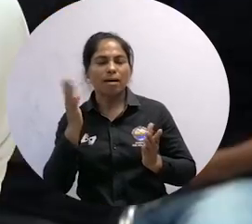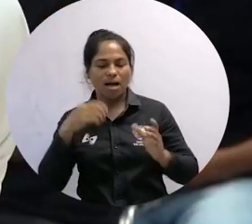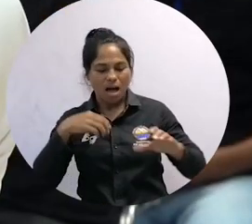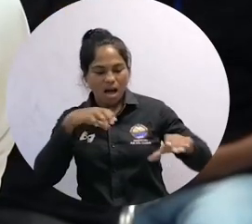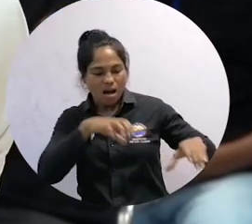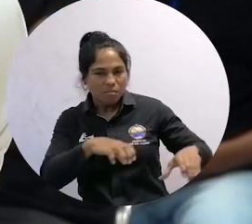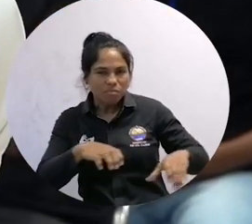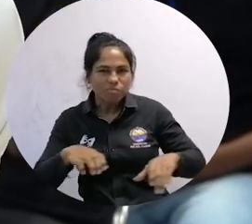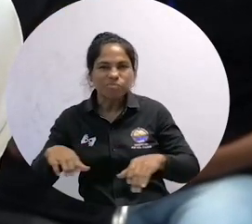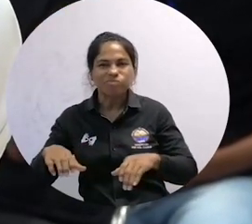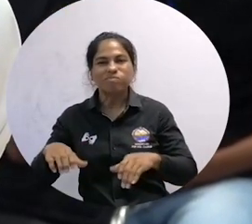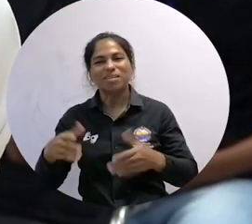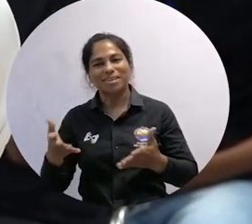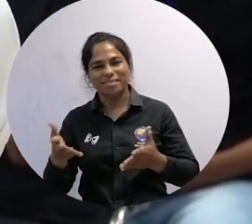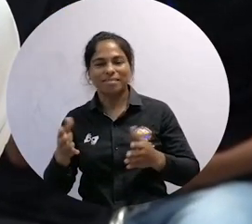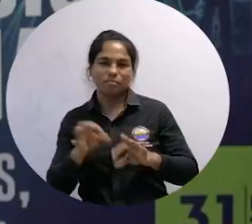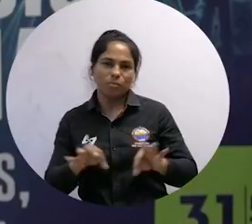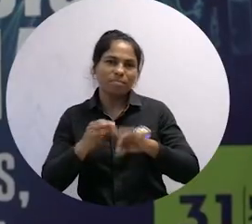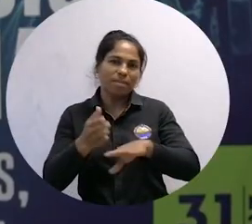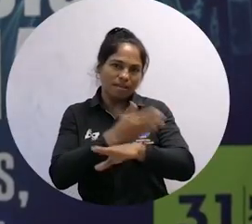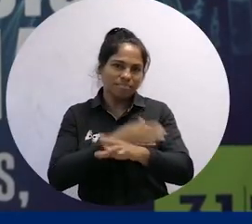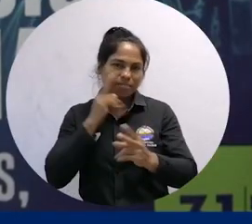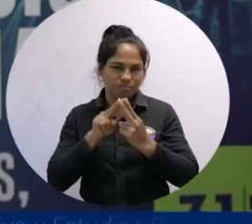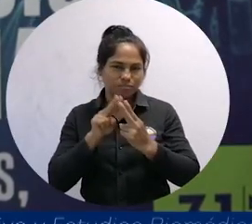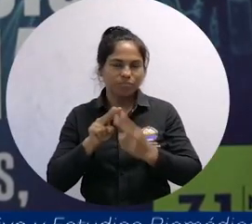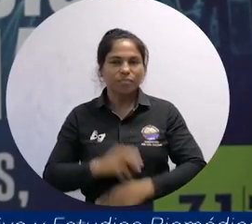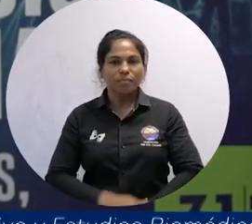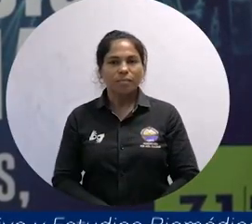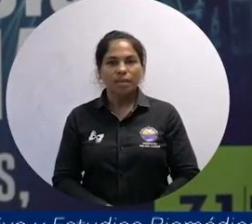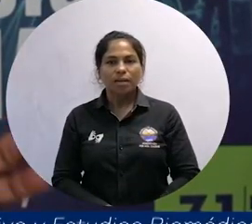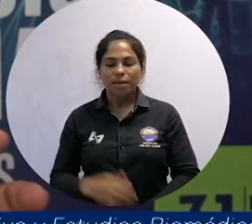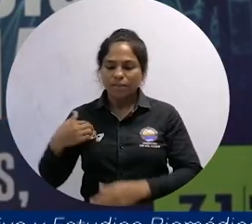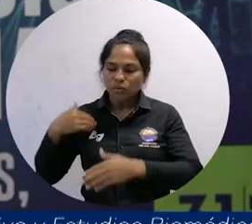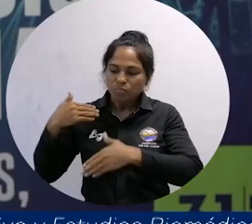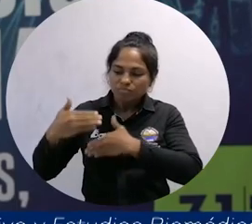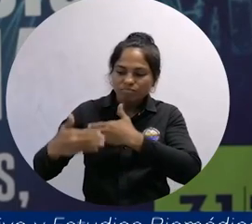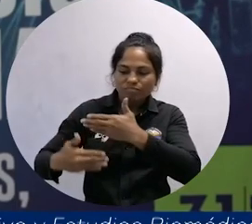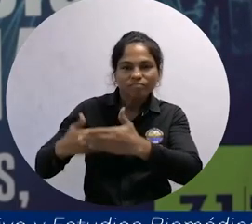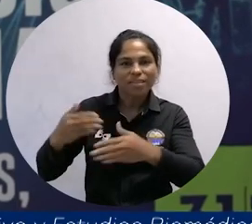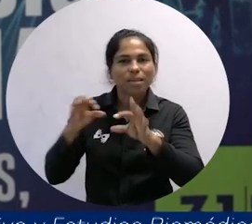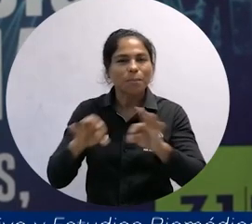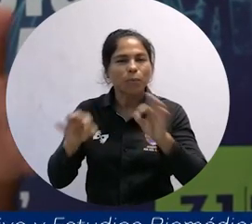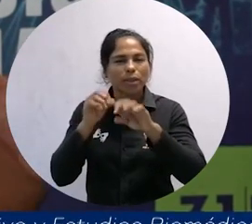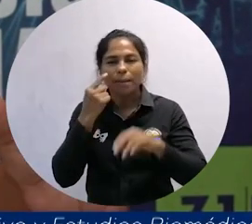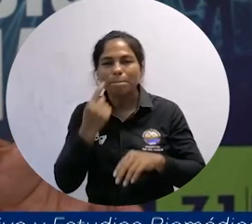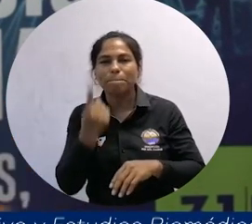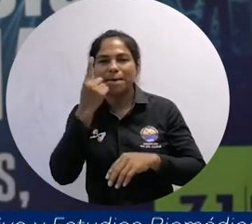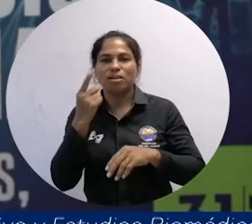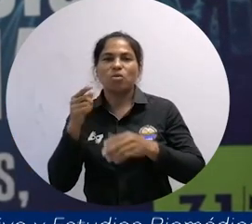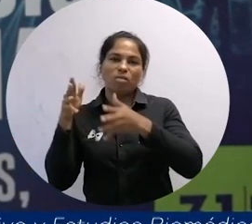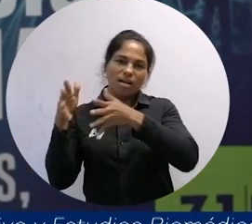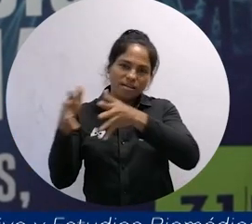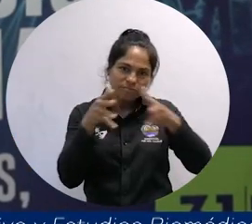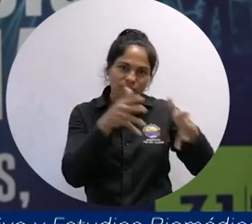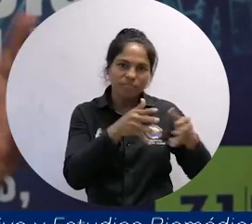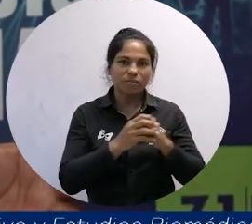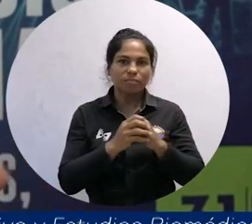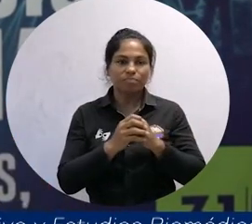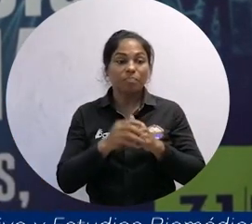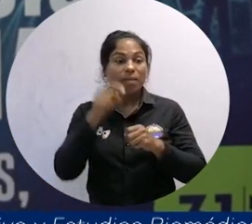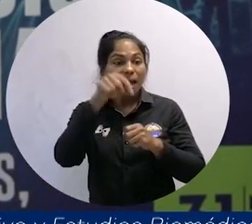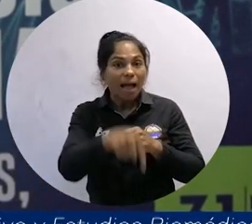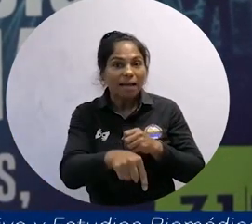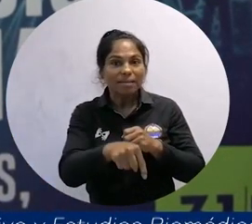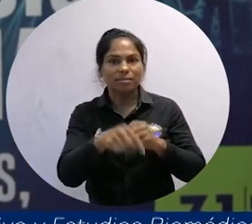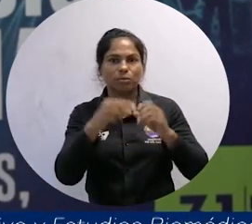de vida, sedentarismo. Todo el proceso de construcción inicia con la educación. Además que en estos espacios, con toda la